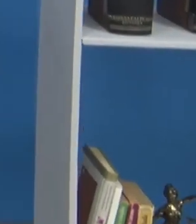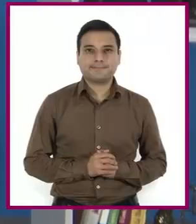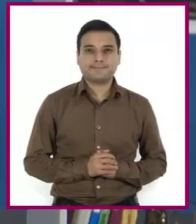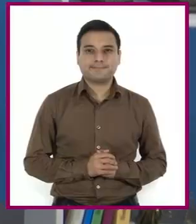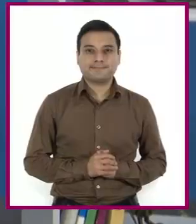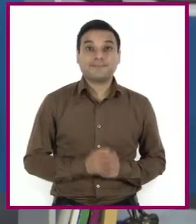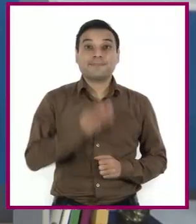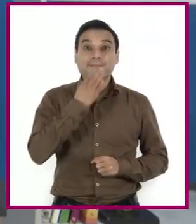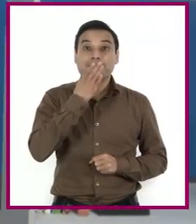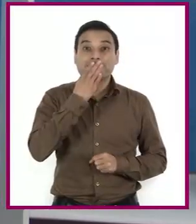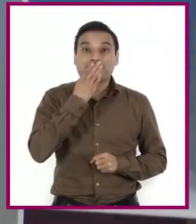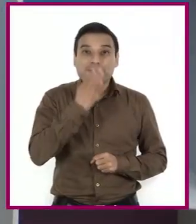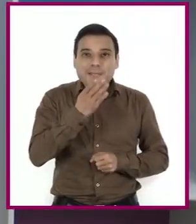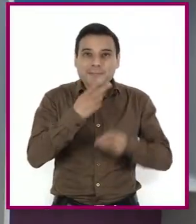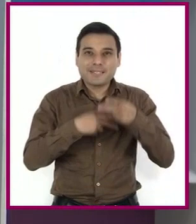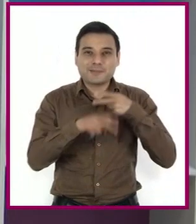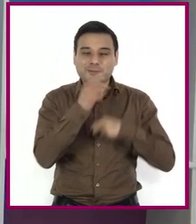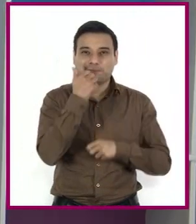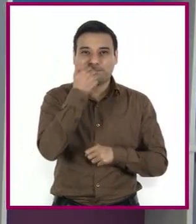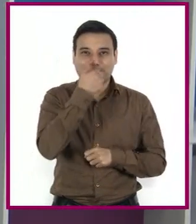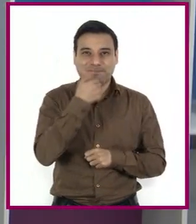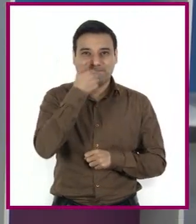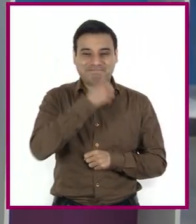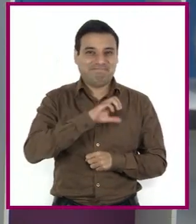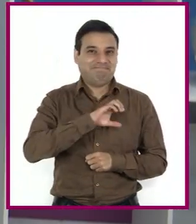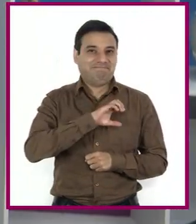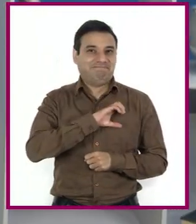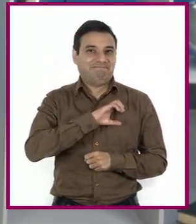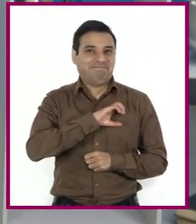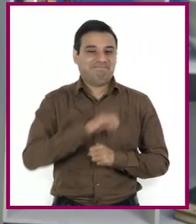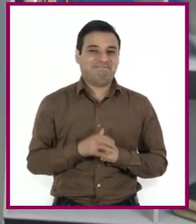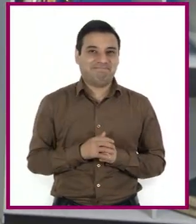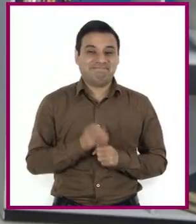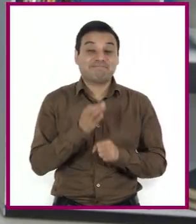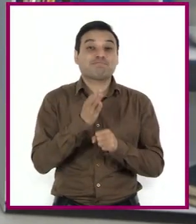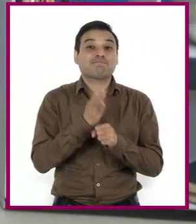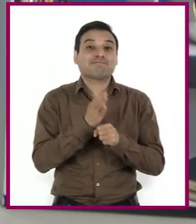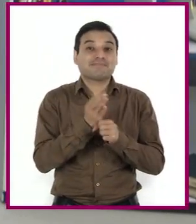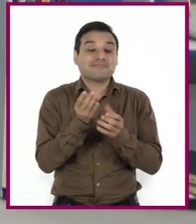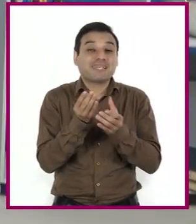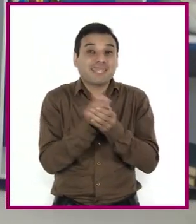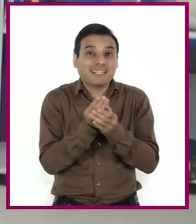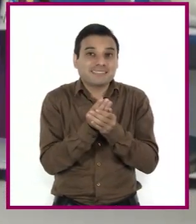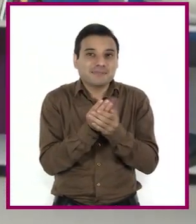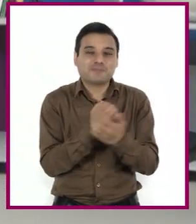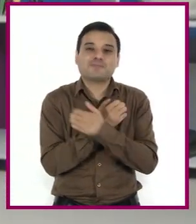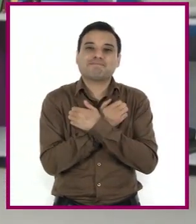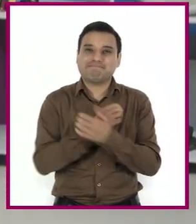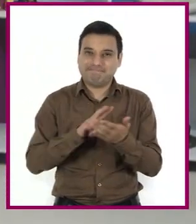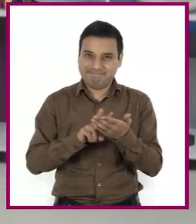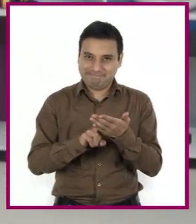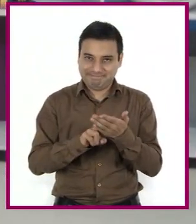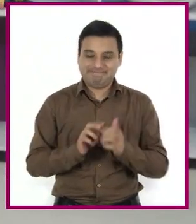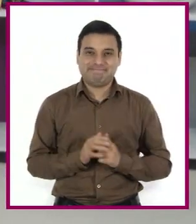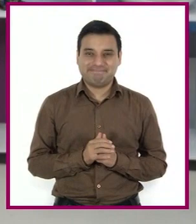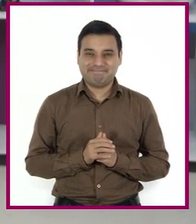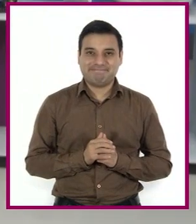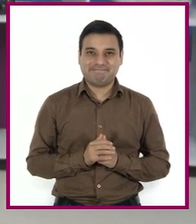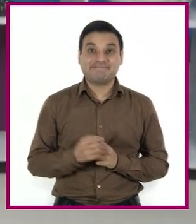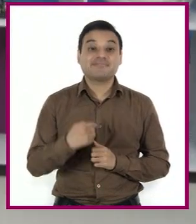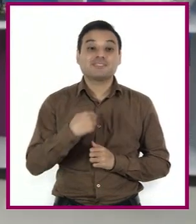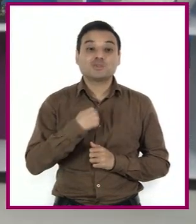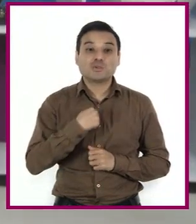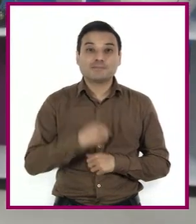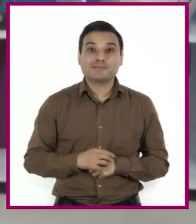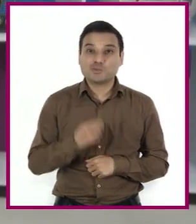Les doy la bienvenida, queridas alumnas y alumnos de segundo grado, a una sesión más de la asignatura Formación Cívica y Ética. Soy